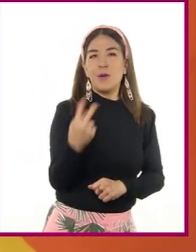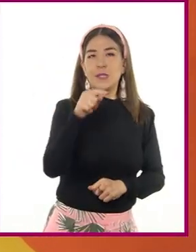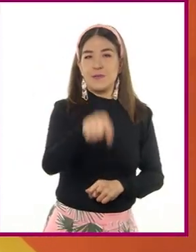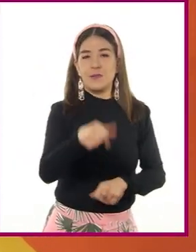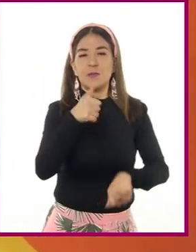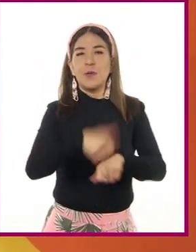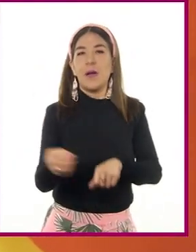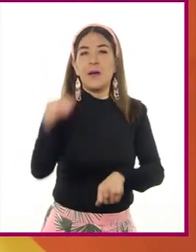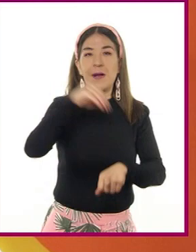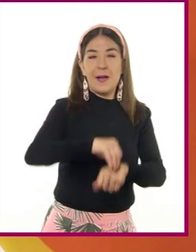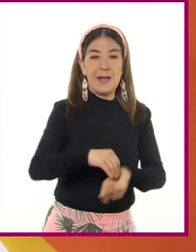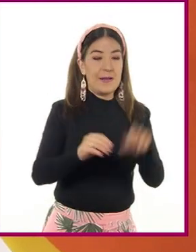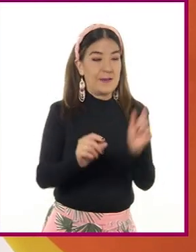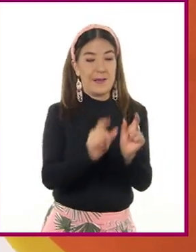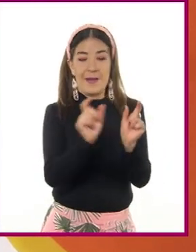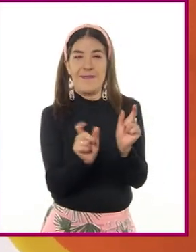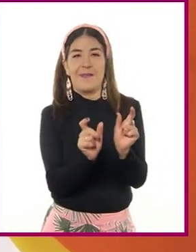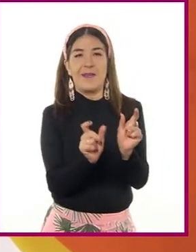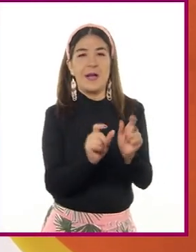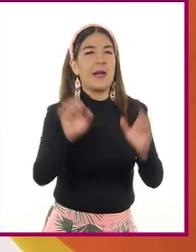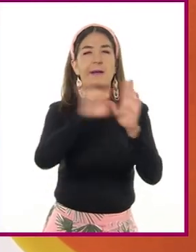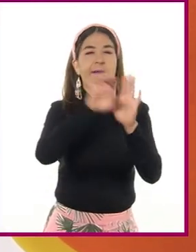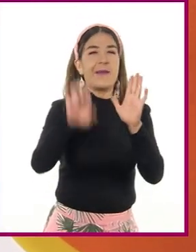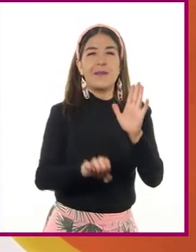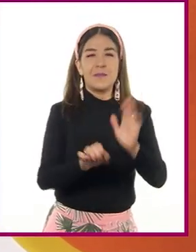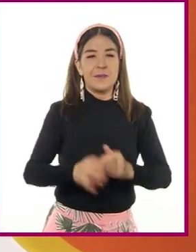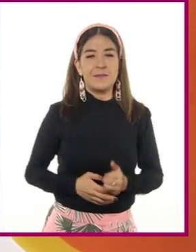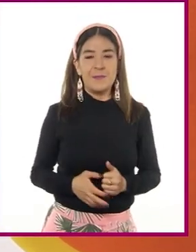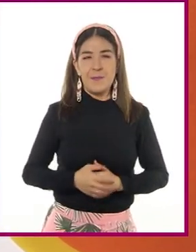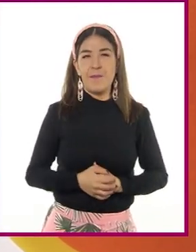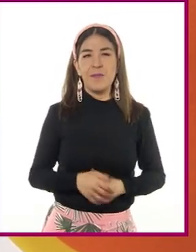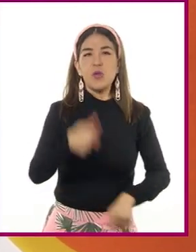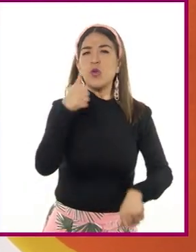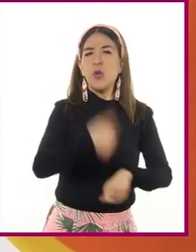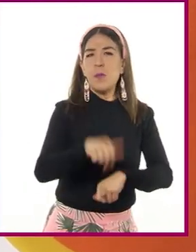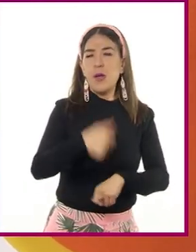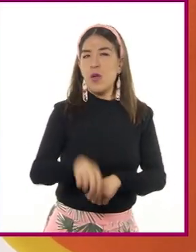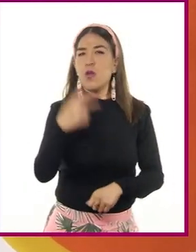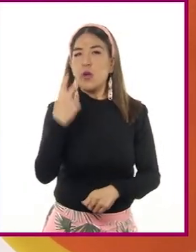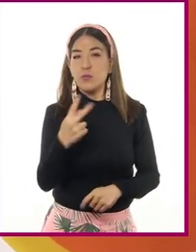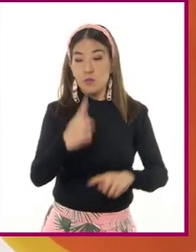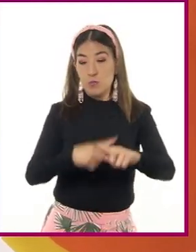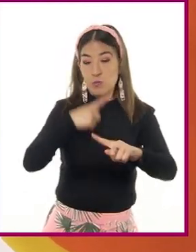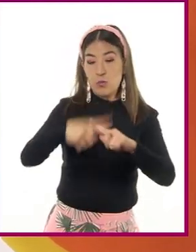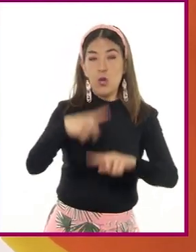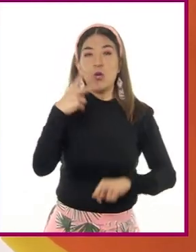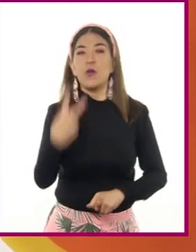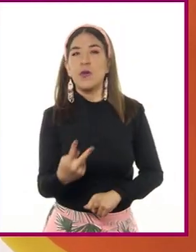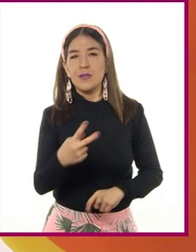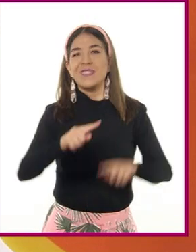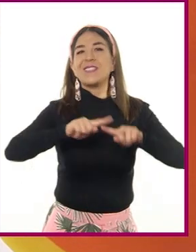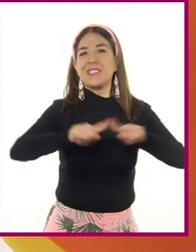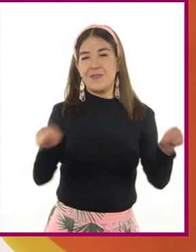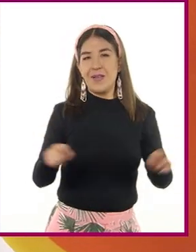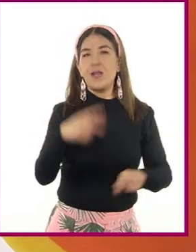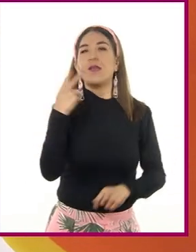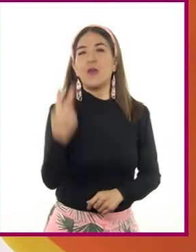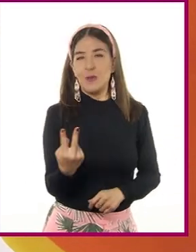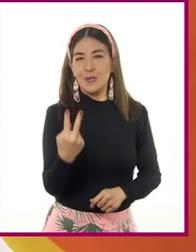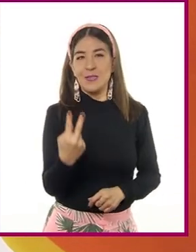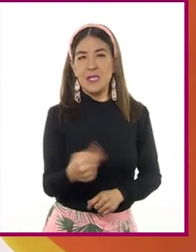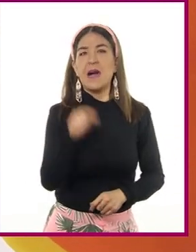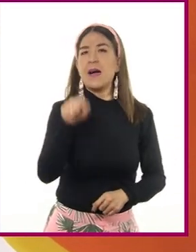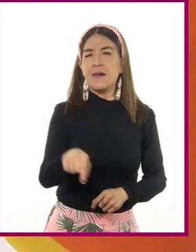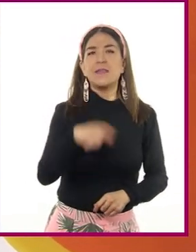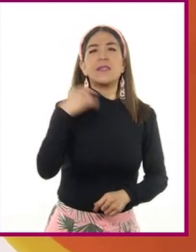la posición del término que buscamos. Por ejemplo, para el término 2, multiplico 2 por la diferencia, 2. Y esto